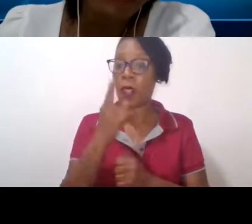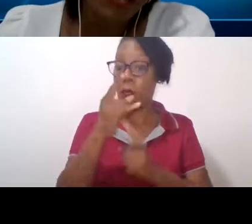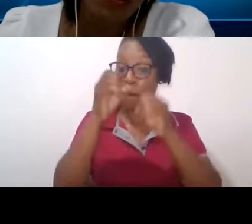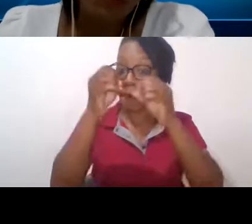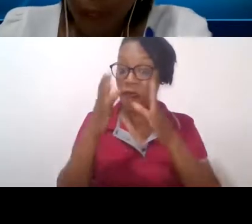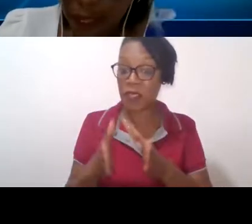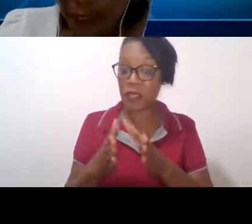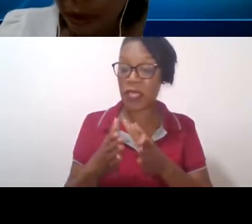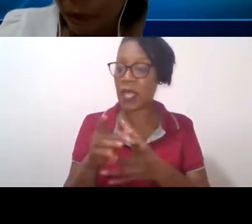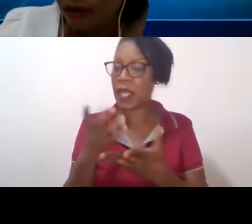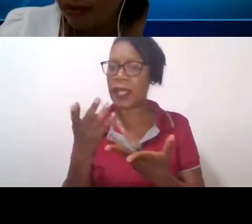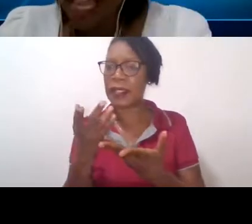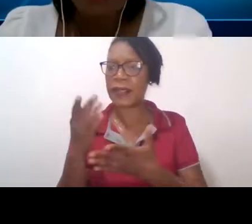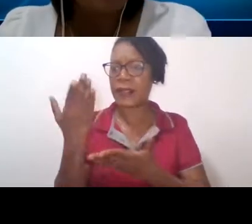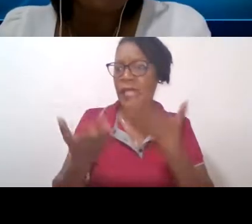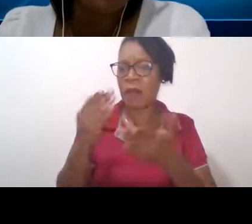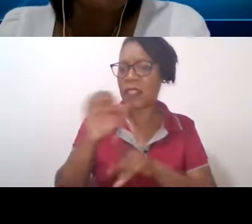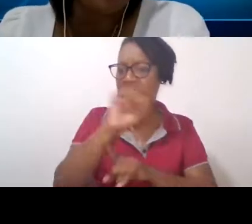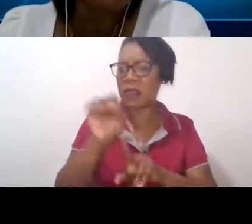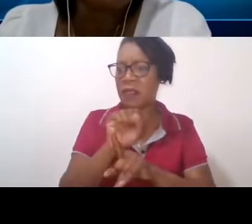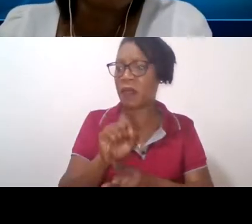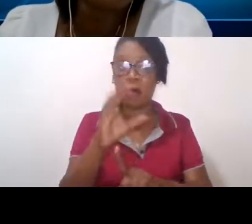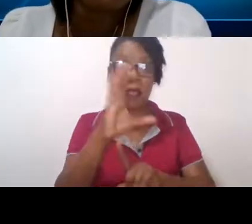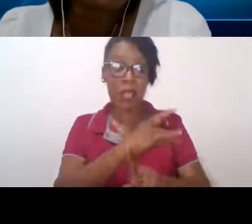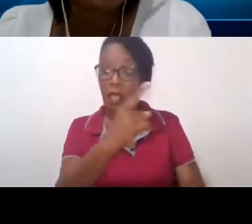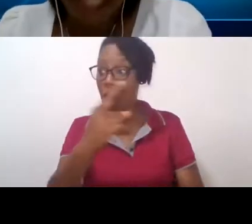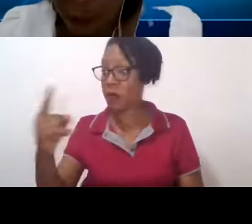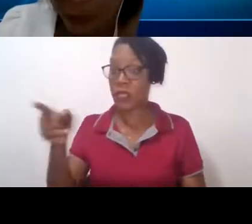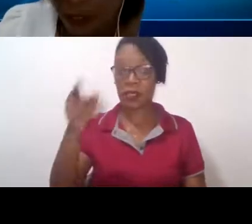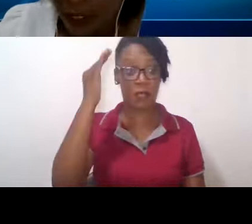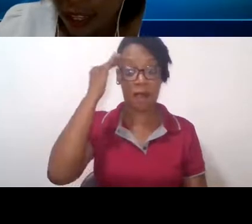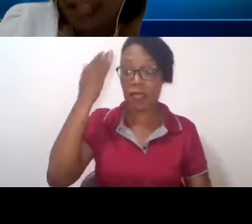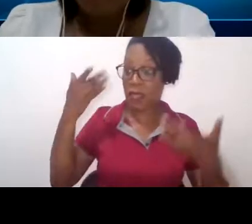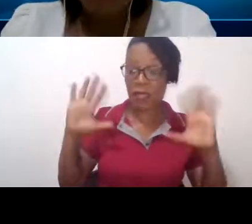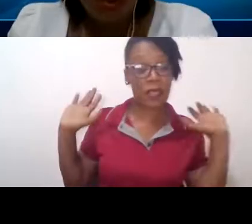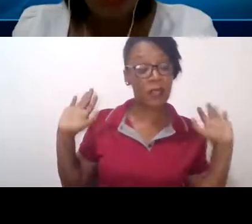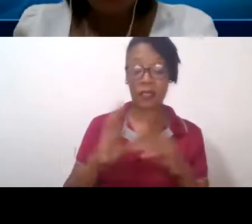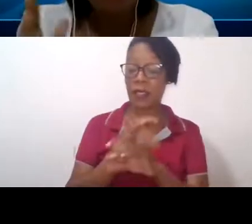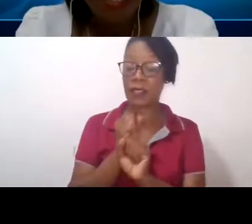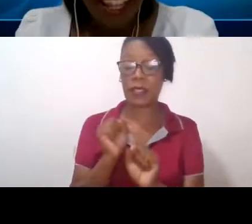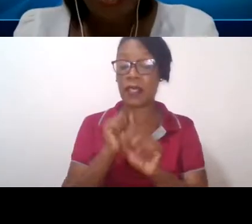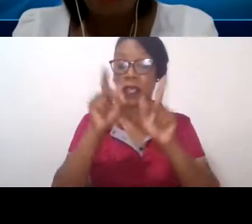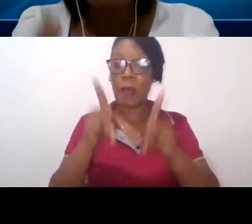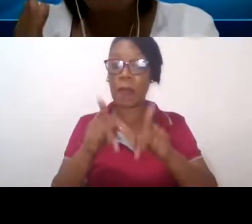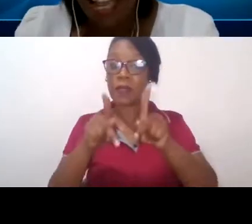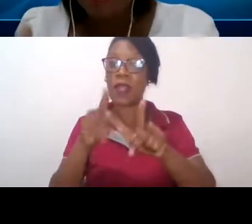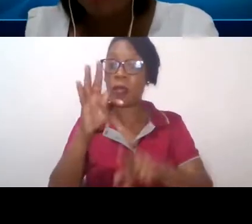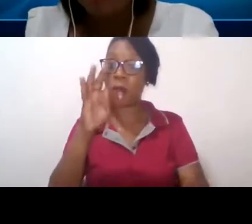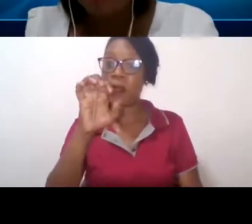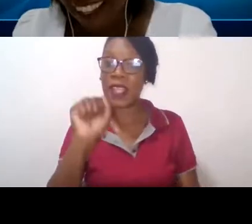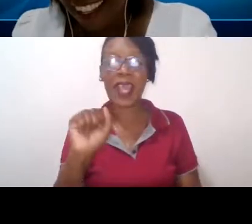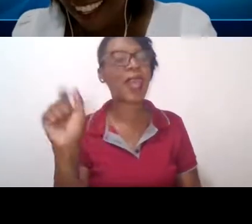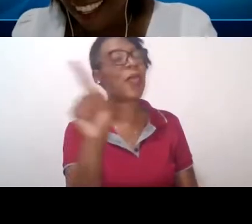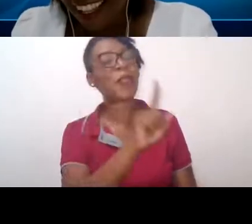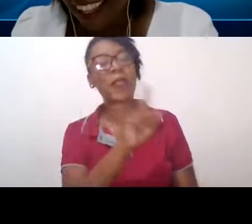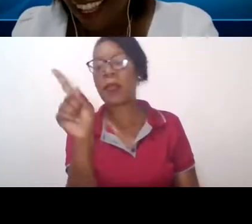X situación puede decir, bueno, cada quien sabrá qué hacer. La persona con TEA no va a